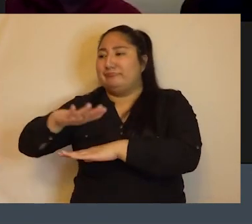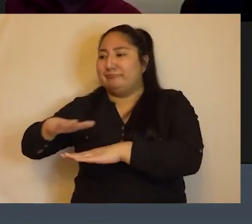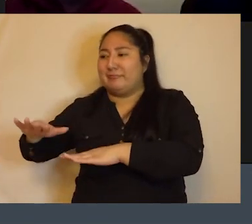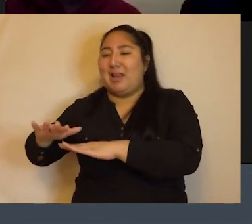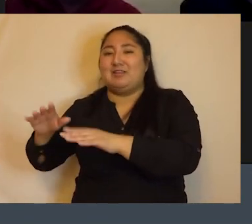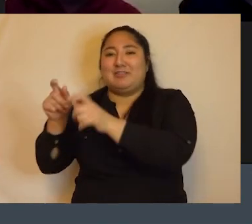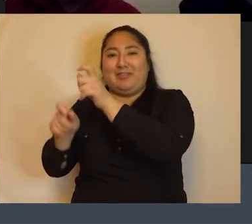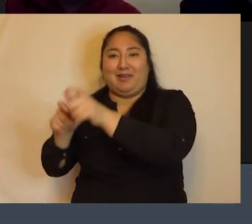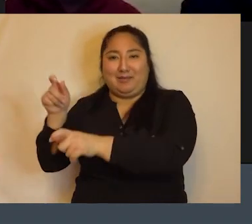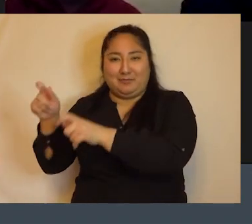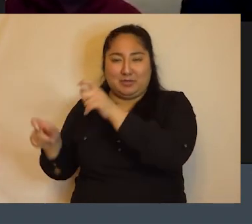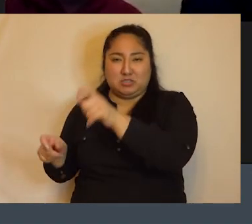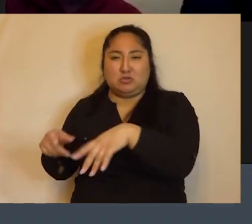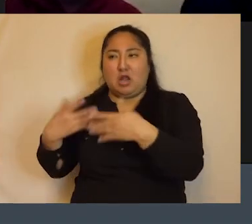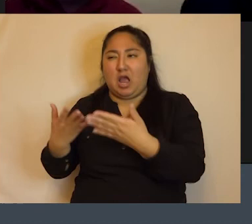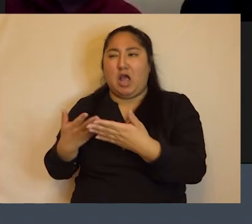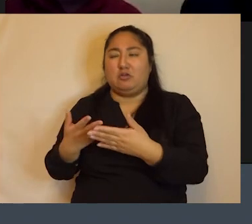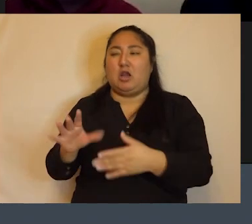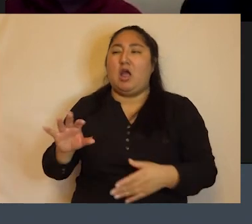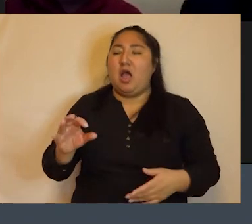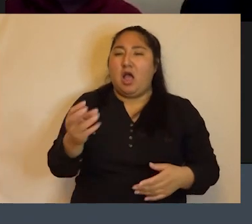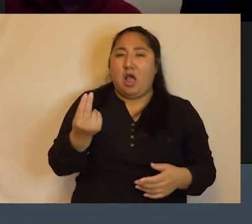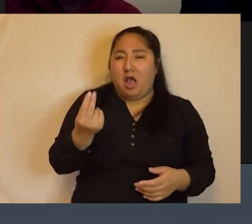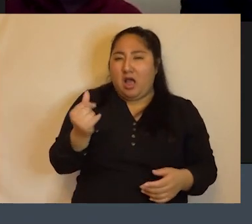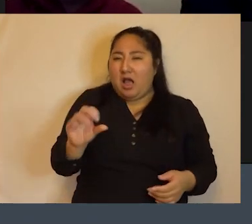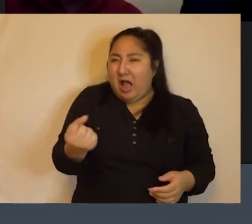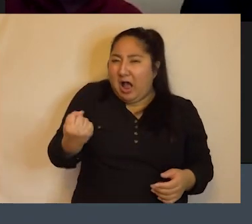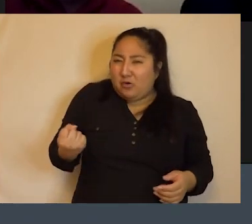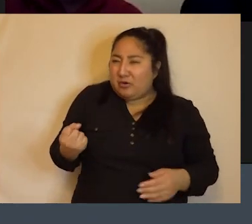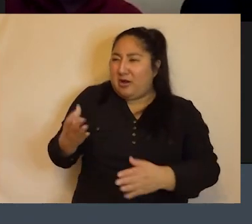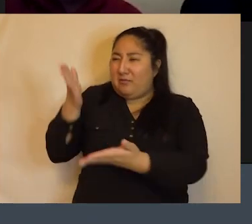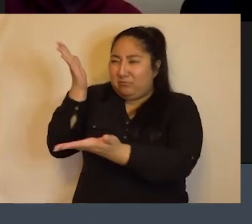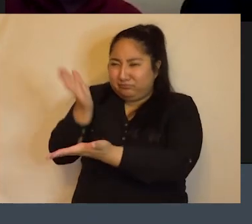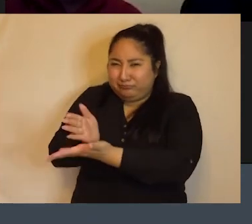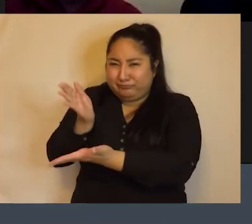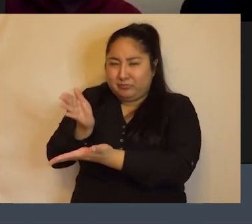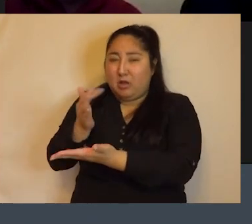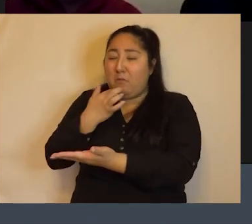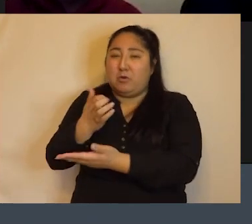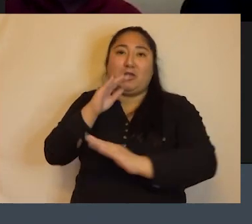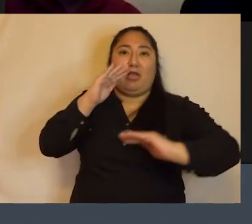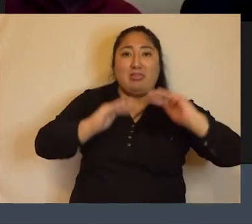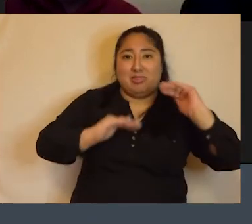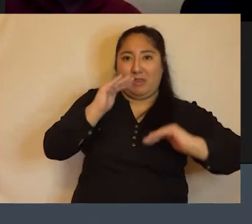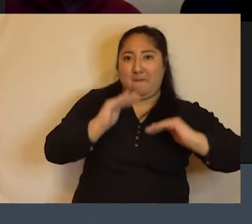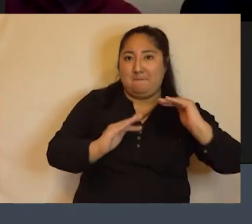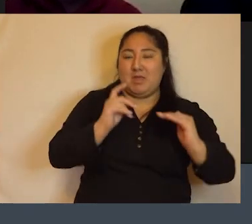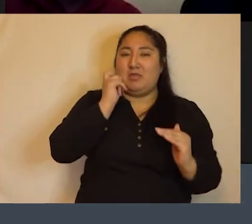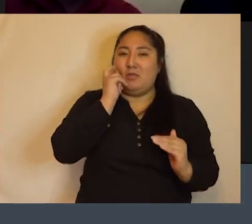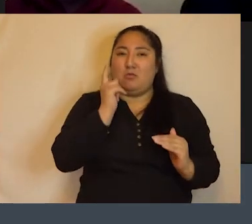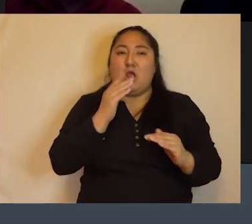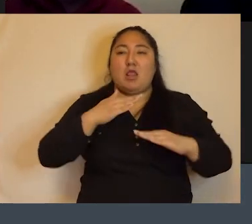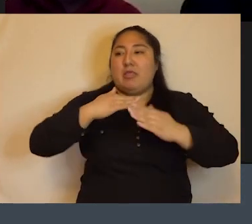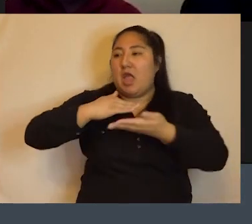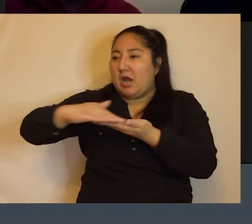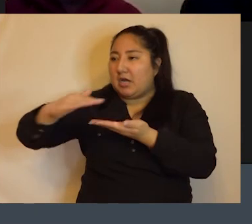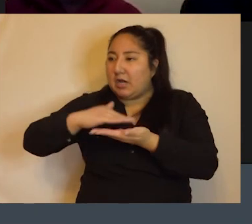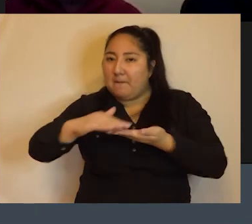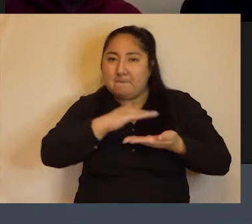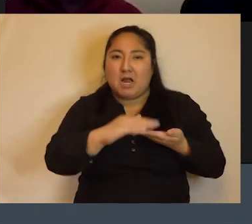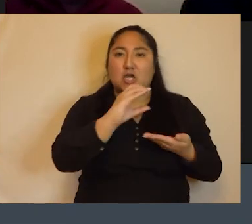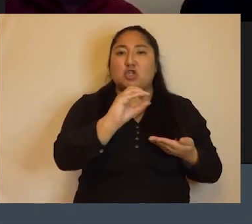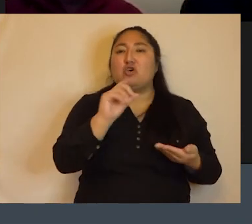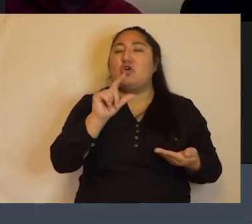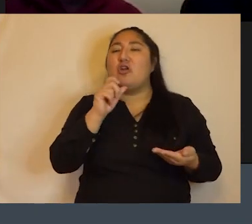¿sí? O sea, el ahorro forzoso, porque independiente de cuál sea el sistema previsional que tengamos, si es de